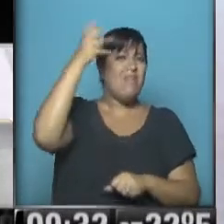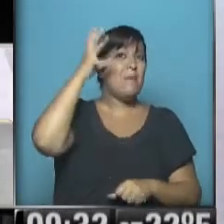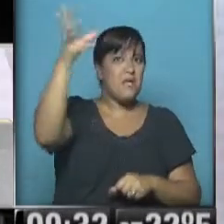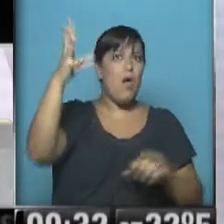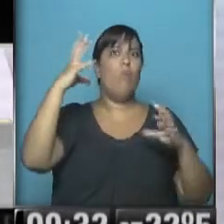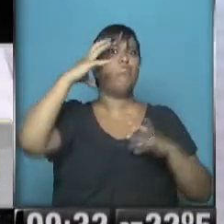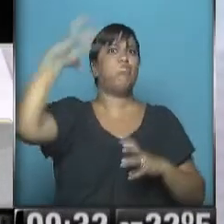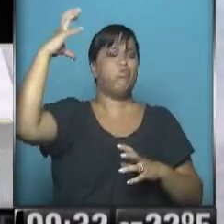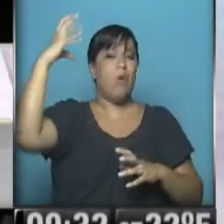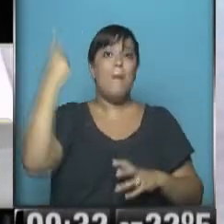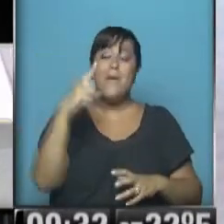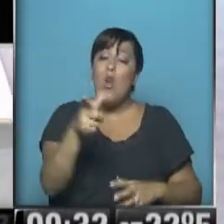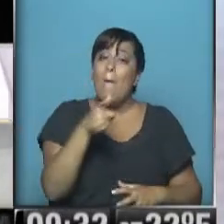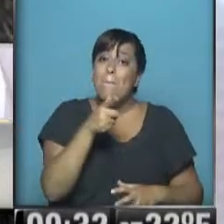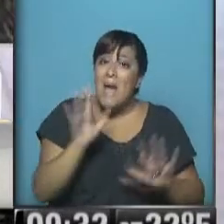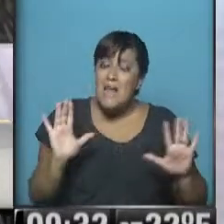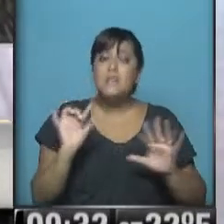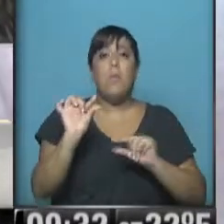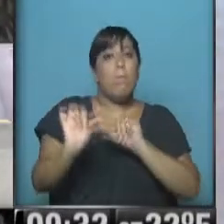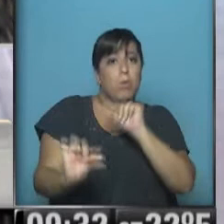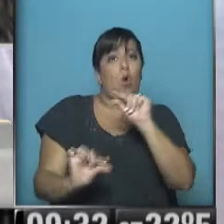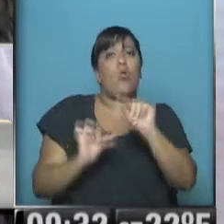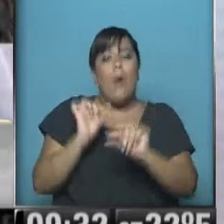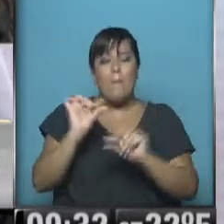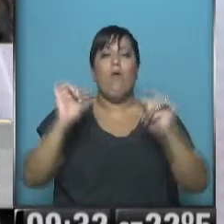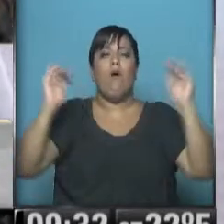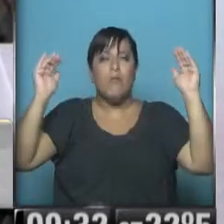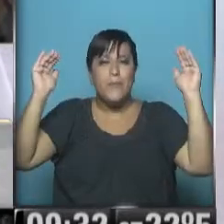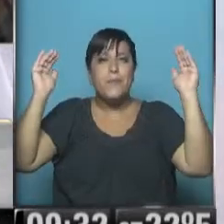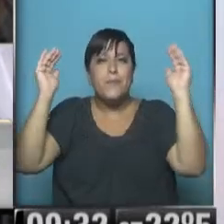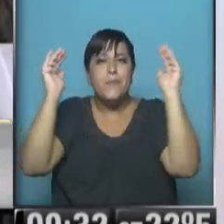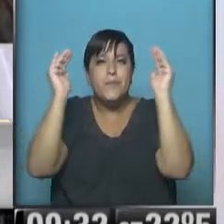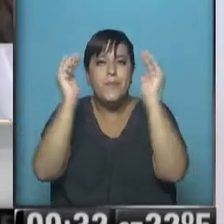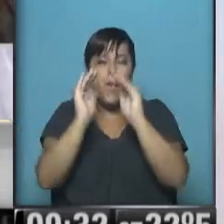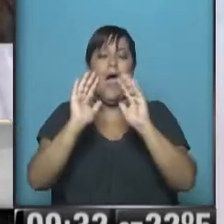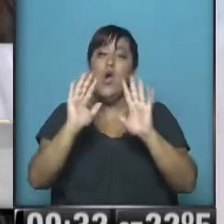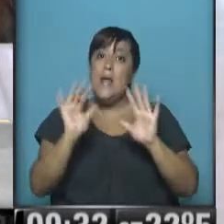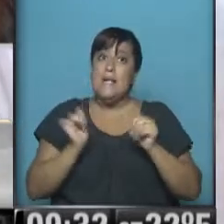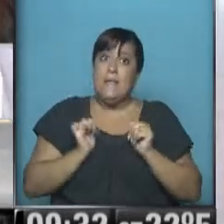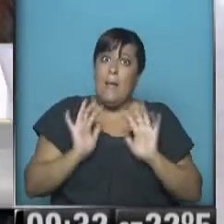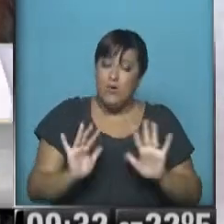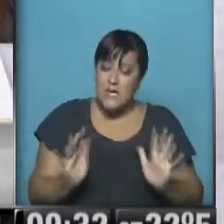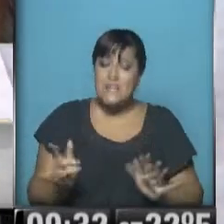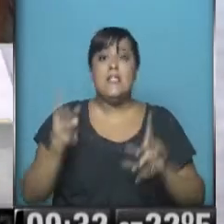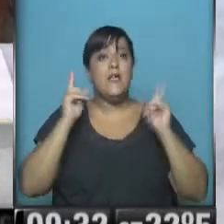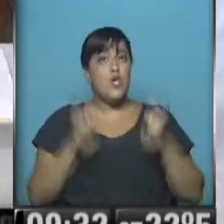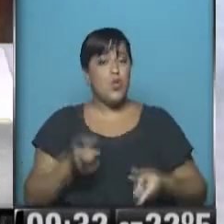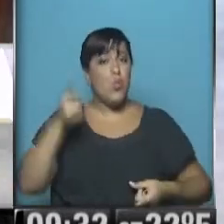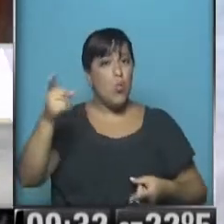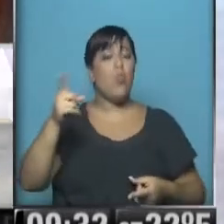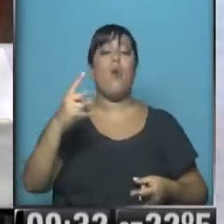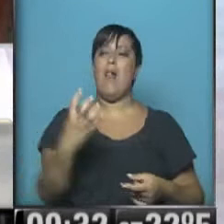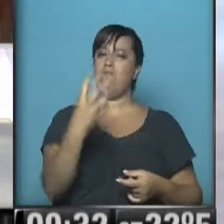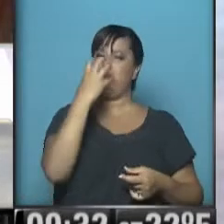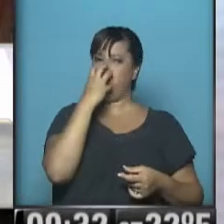inflamado, pero al parecer parece que de a poco va a ir desinflamando, es lo que más esperamos. Así, igual de todas maneras, ella sigue en coma